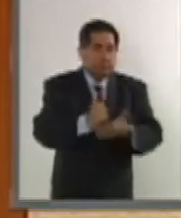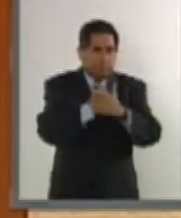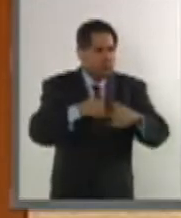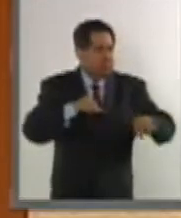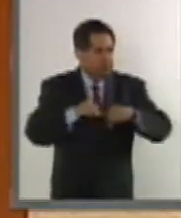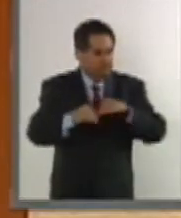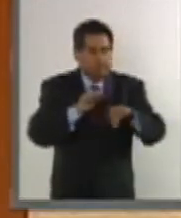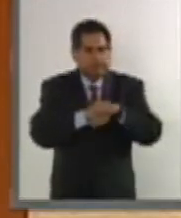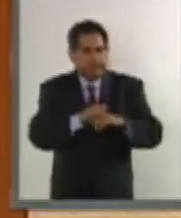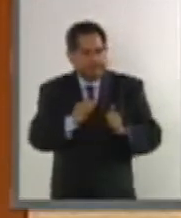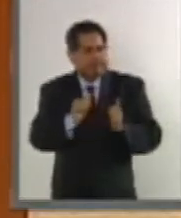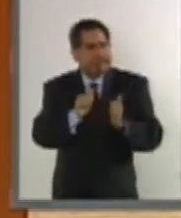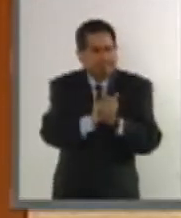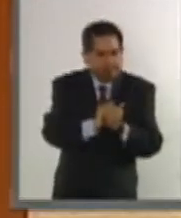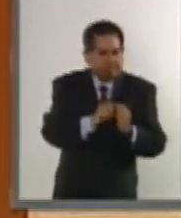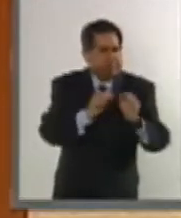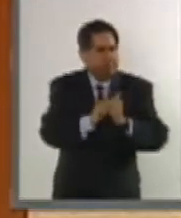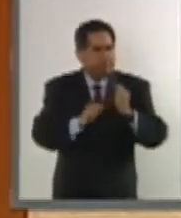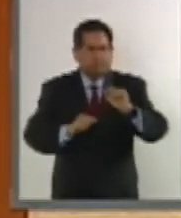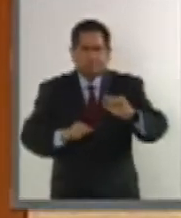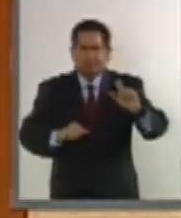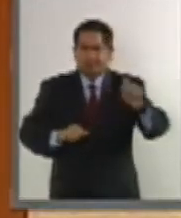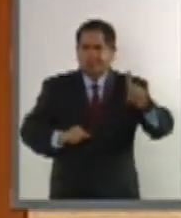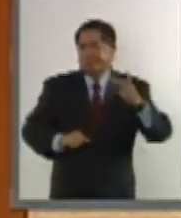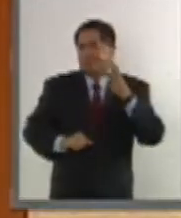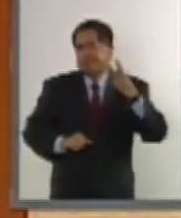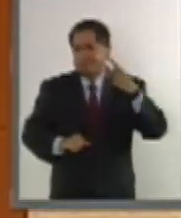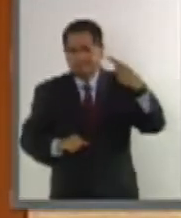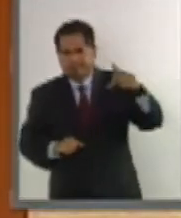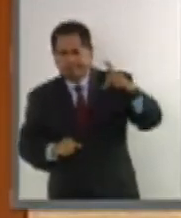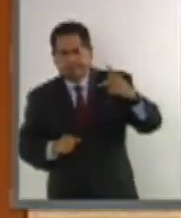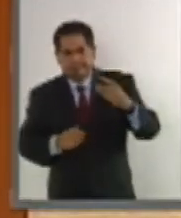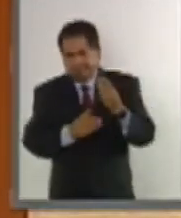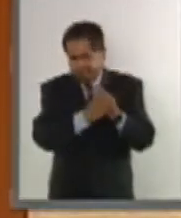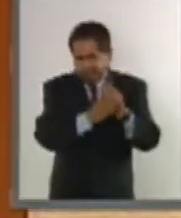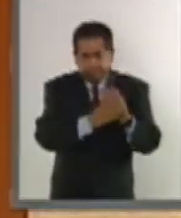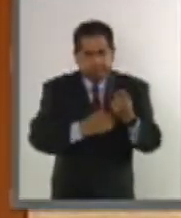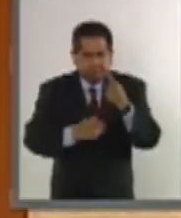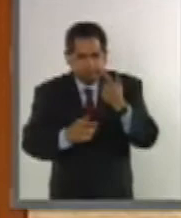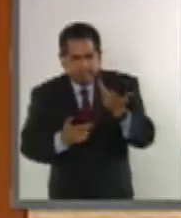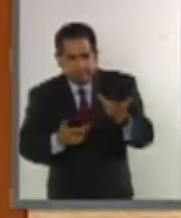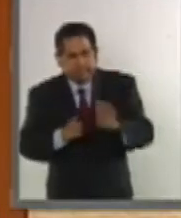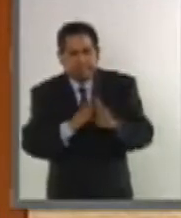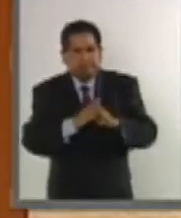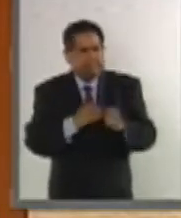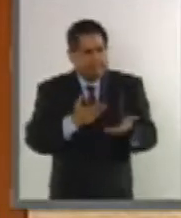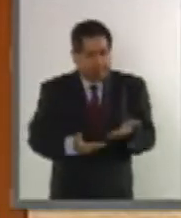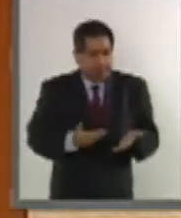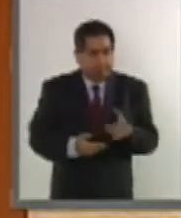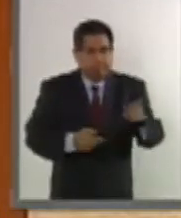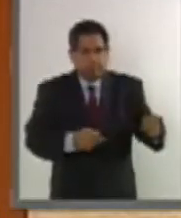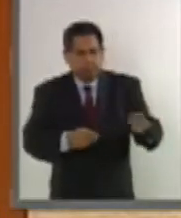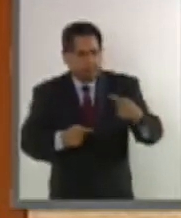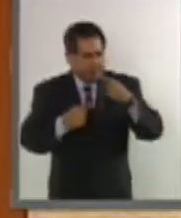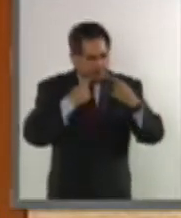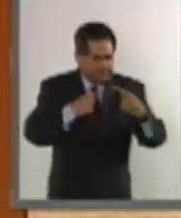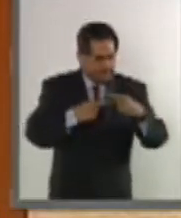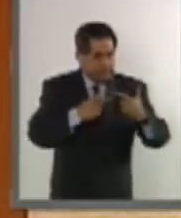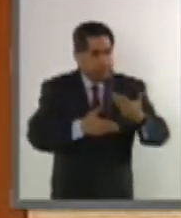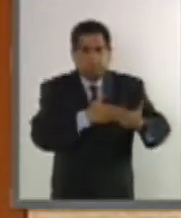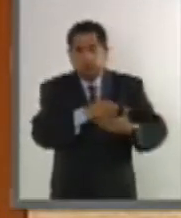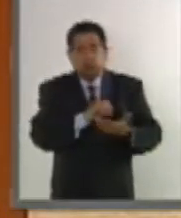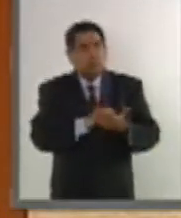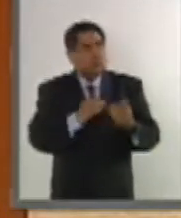trabajo cercano con los actores políticos y sin duda, insisto, con los actores que hoy están escribiendo la historia